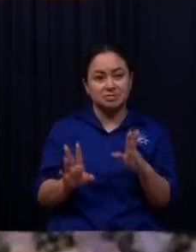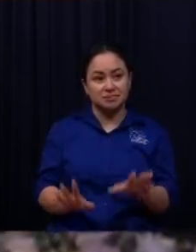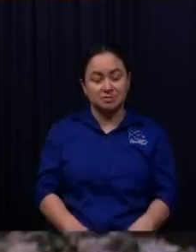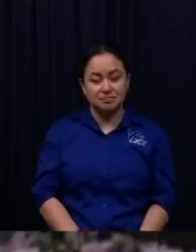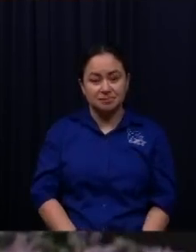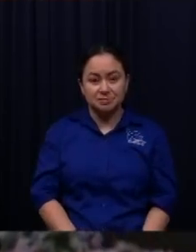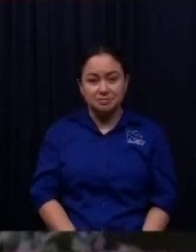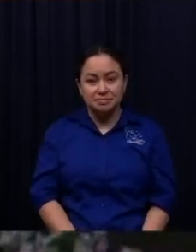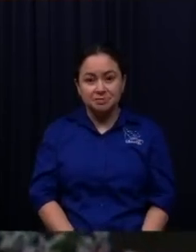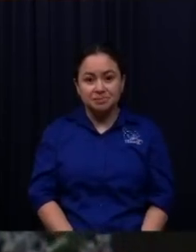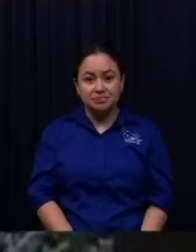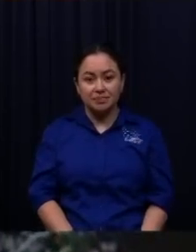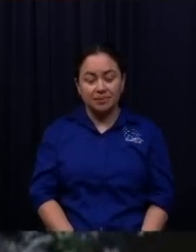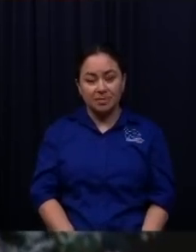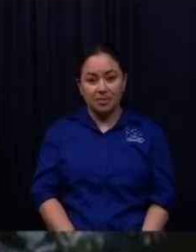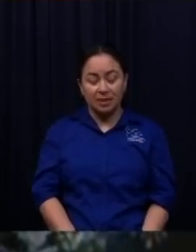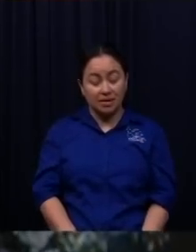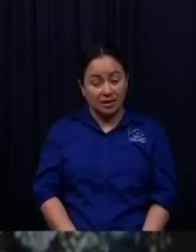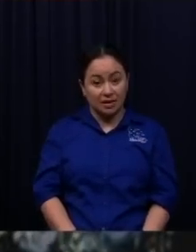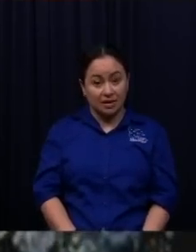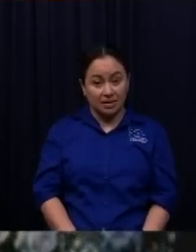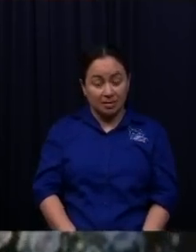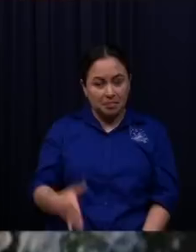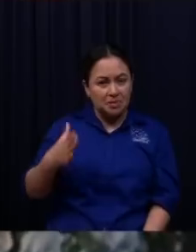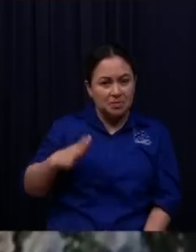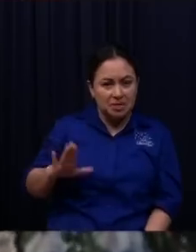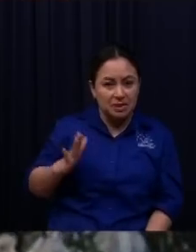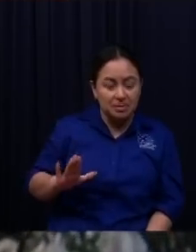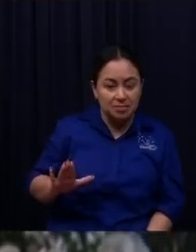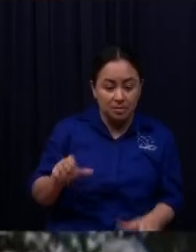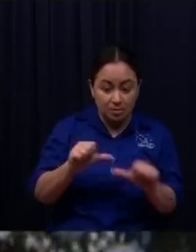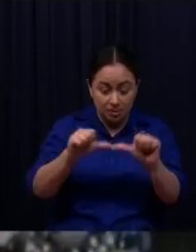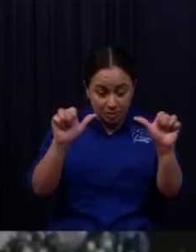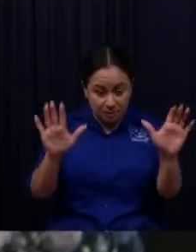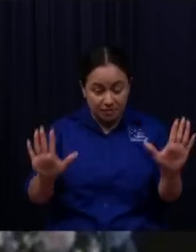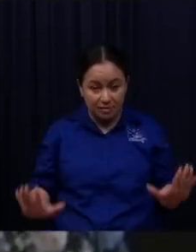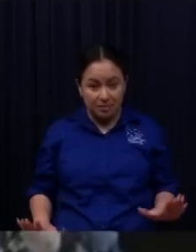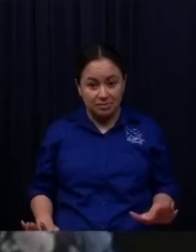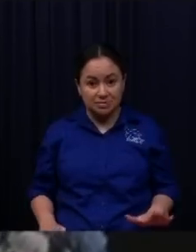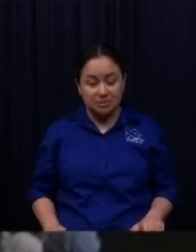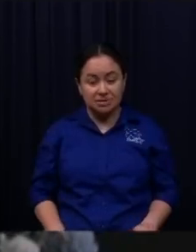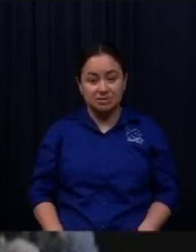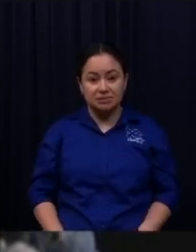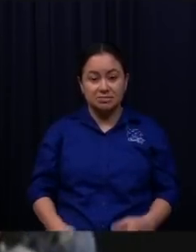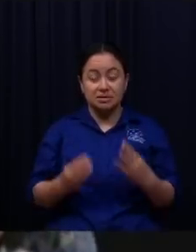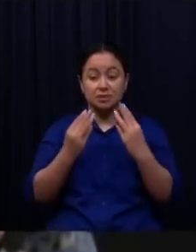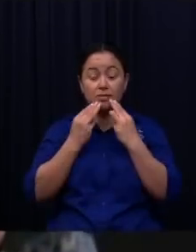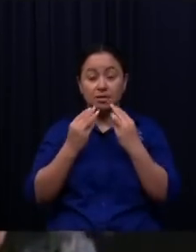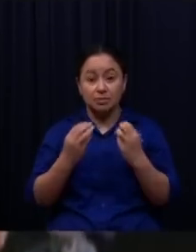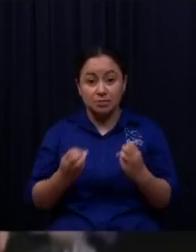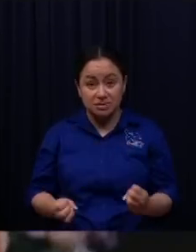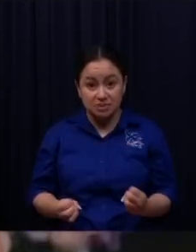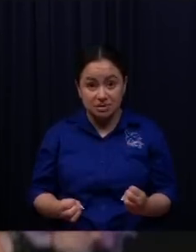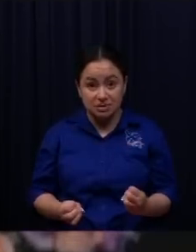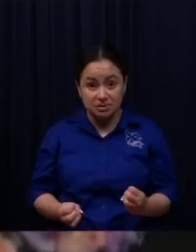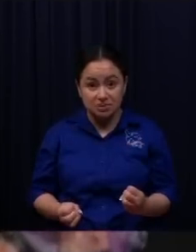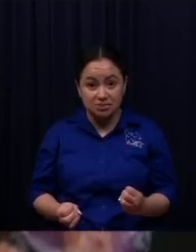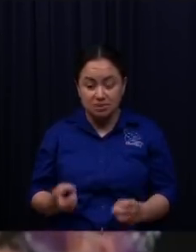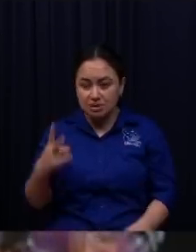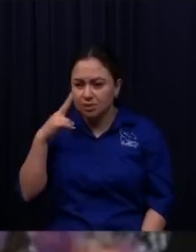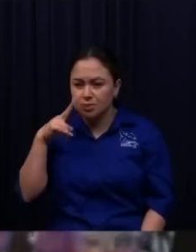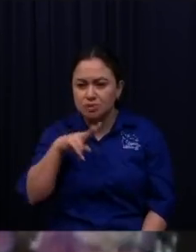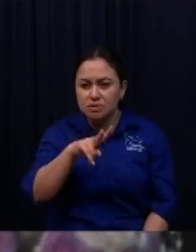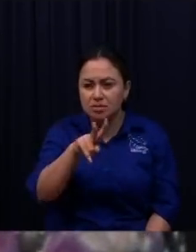a Moisés, como le dijeron a todos los grandes héroes de la fe, pero sobre todo a Abraham, que le dijeron: alza tus ojos y mira, y hasta